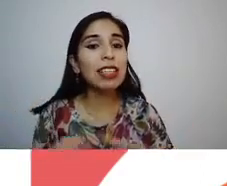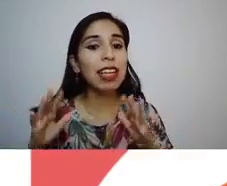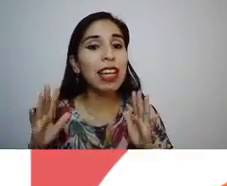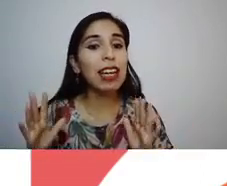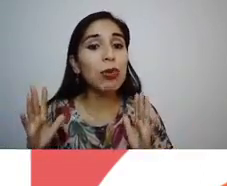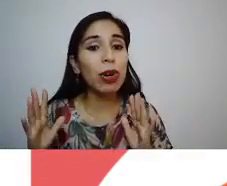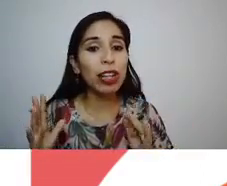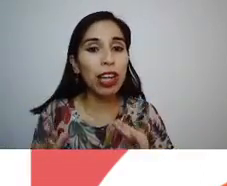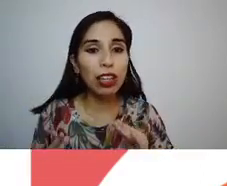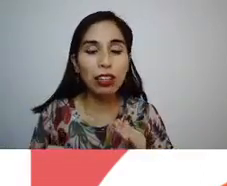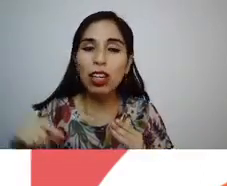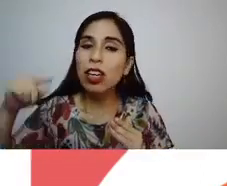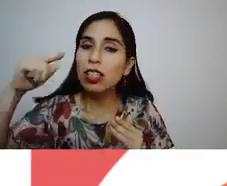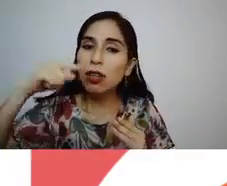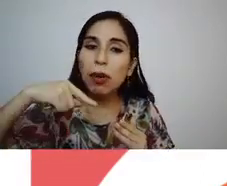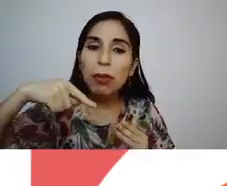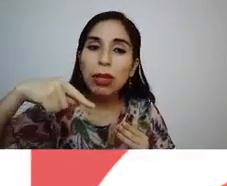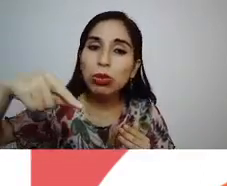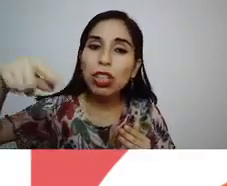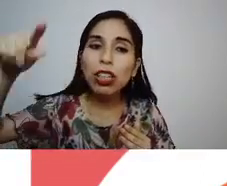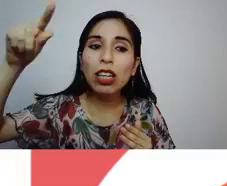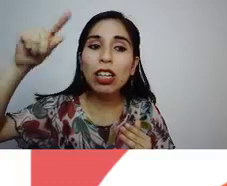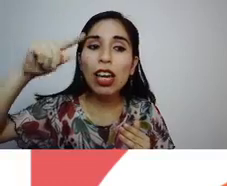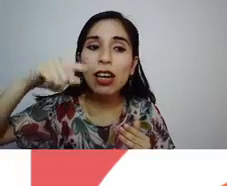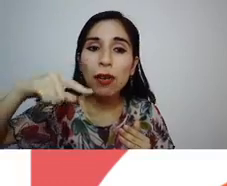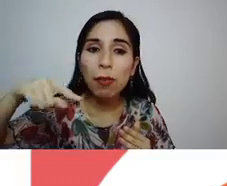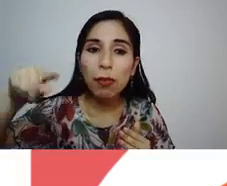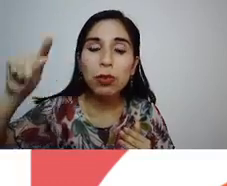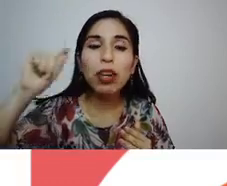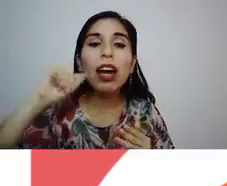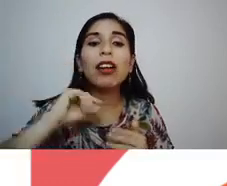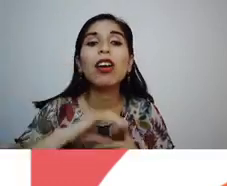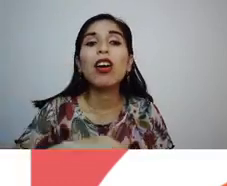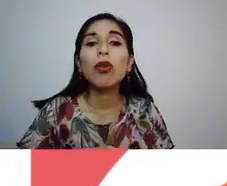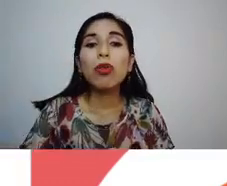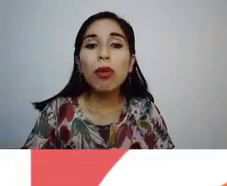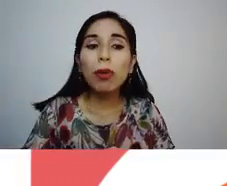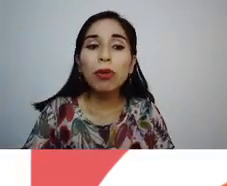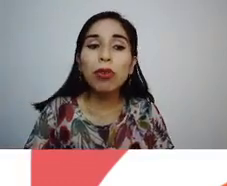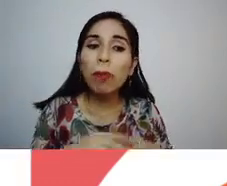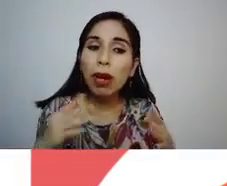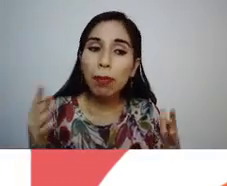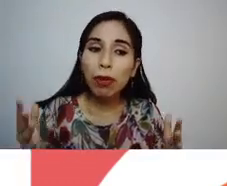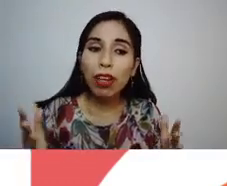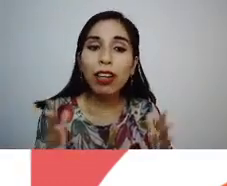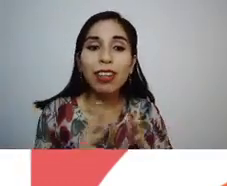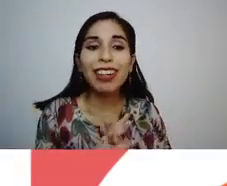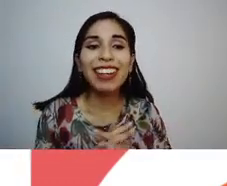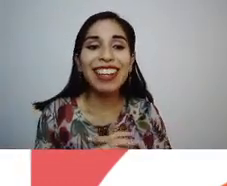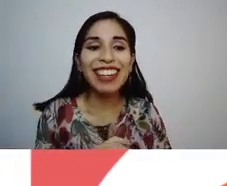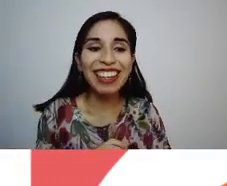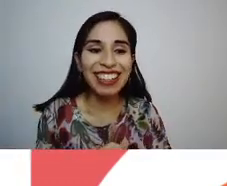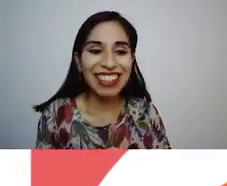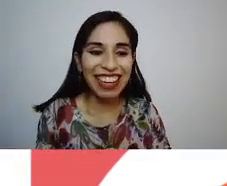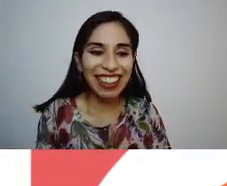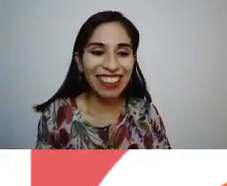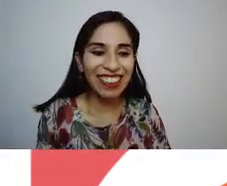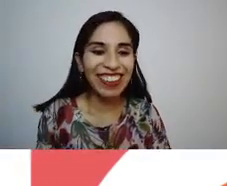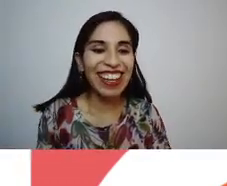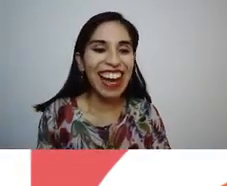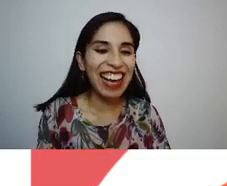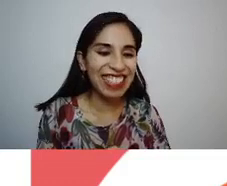pasadas quedan guardadas simplemente usted tiene que buscar uno por uno para poder ingresar